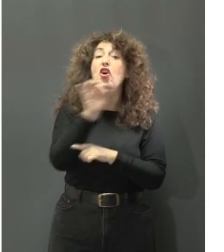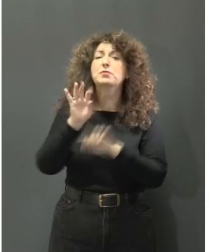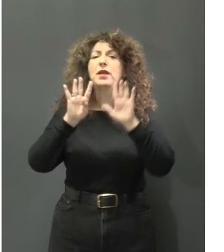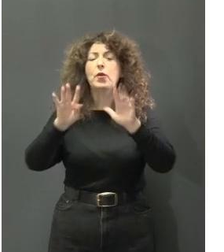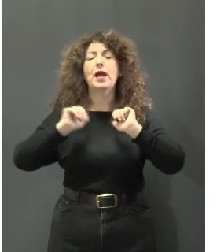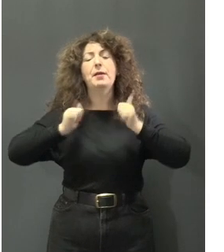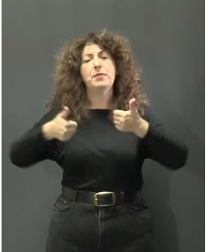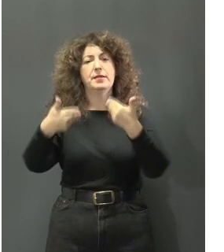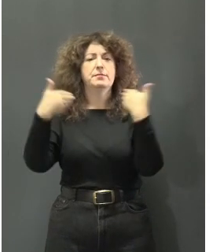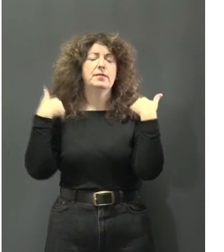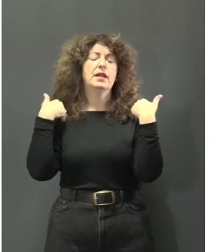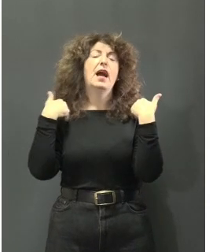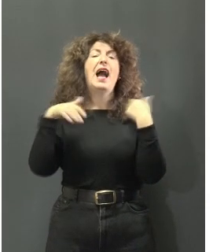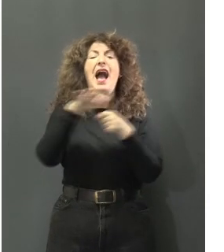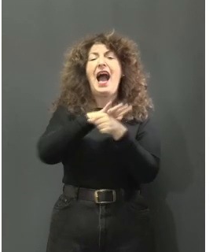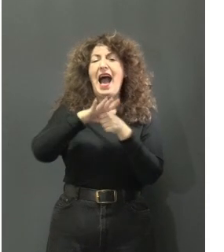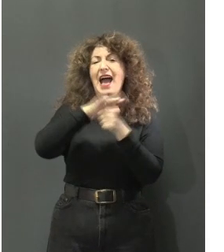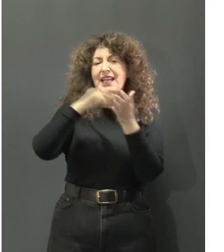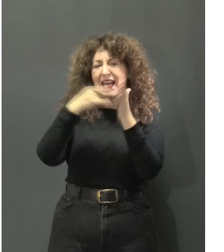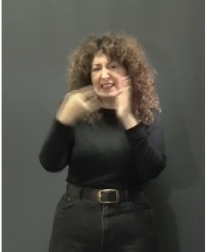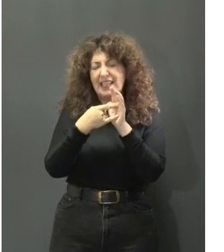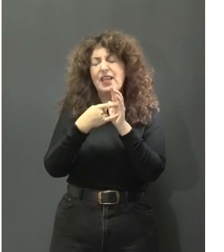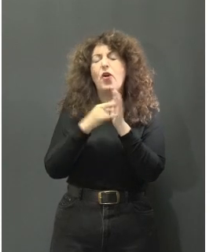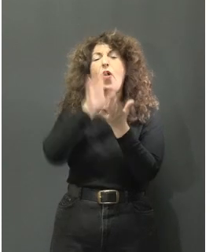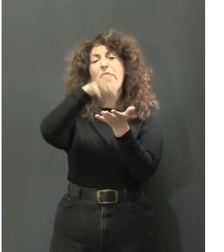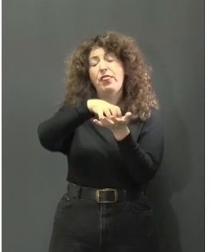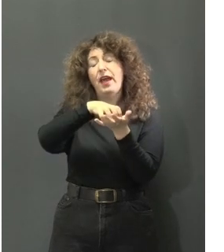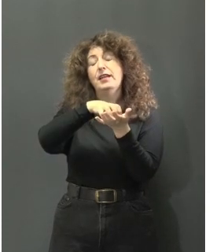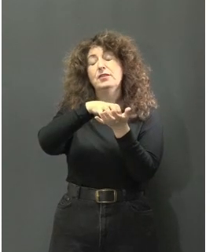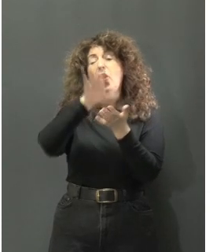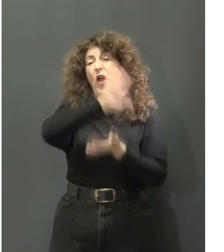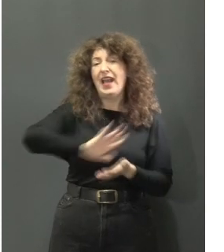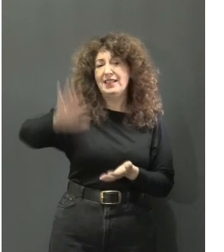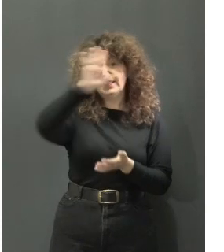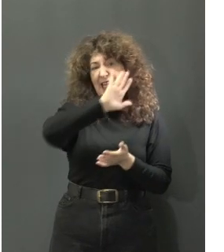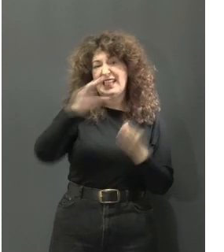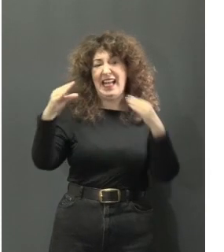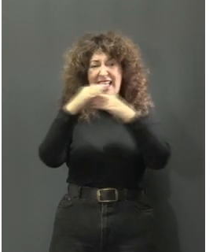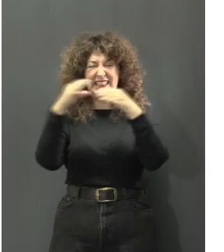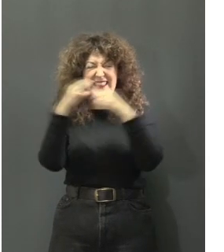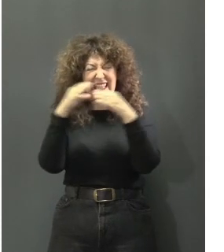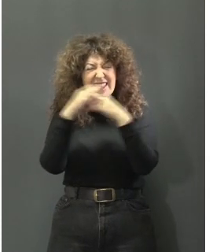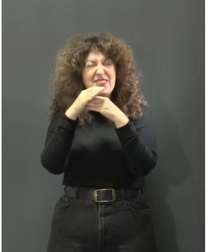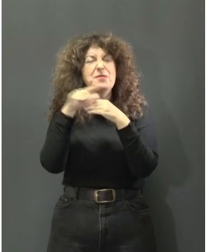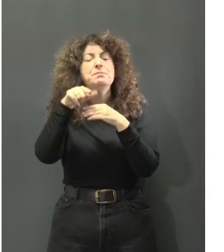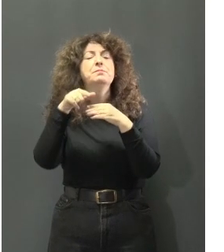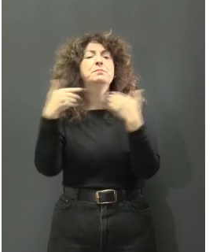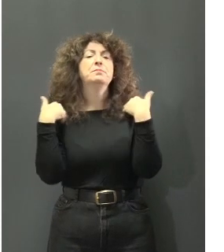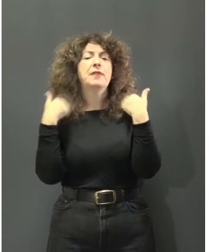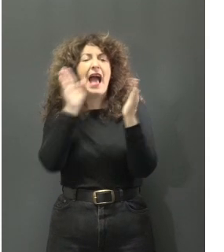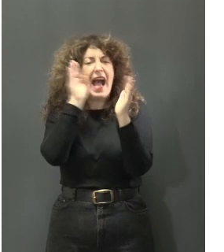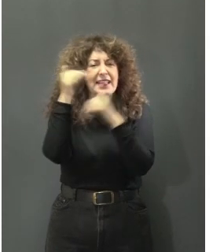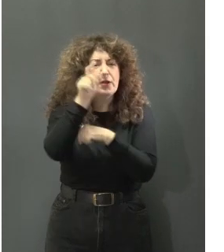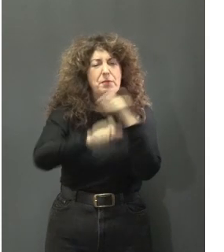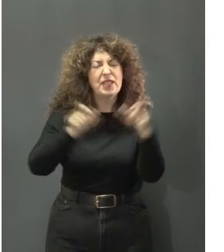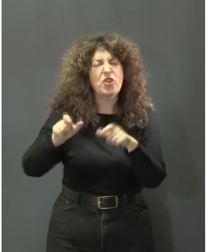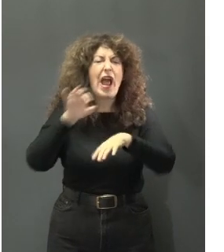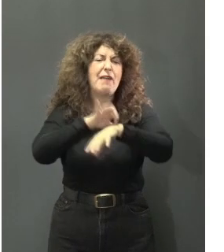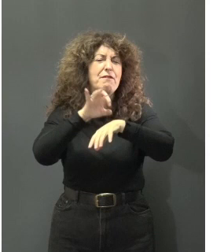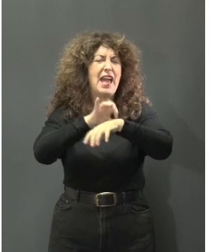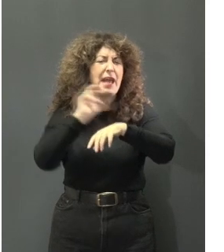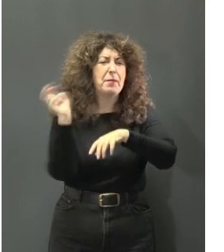técnica del Centro de Referencia Estatal del Inserso de atención a personas con enfermedades raras y sus familias, que está ubicado en